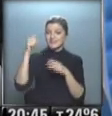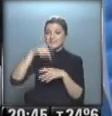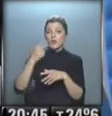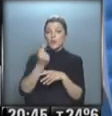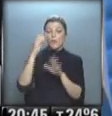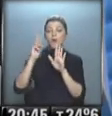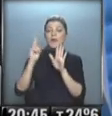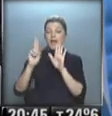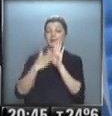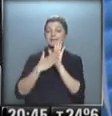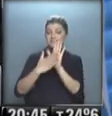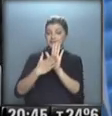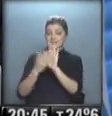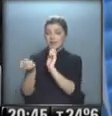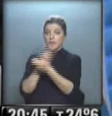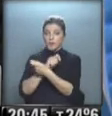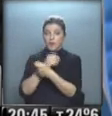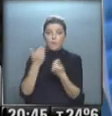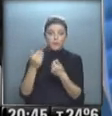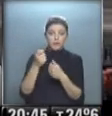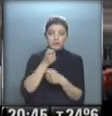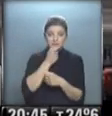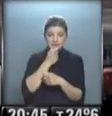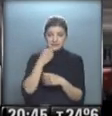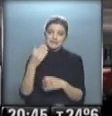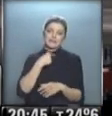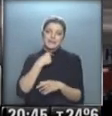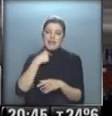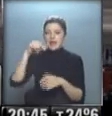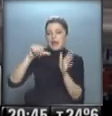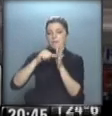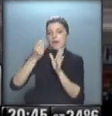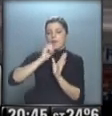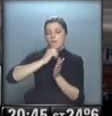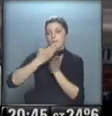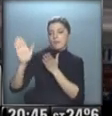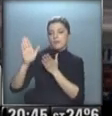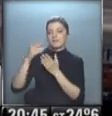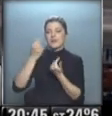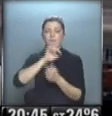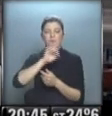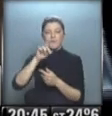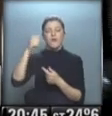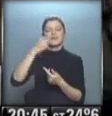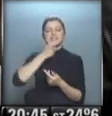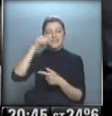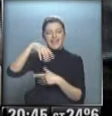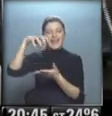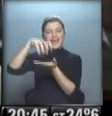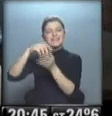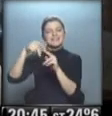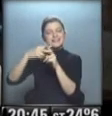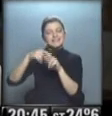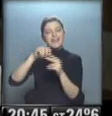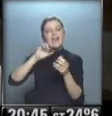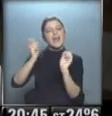una licencia a algún operador aéreo, lo hace si lo quiere echar del país. La verdad que la idea de correr un hangar, mudarlo de Aeroparque a